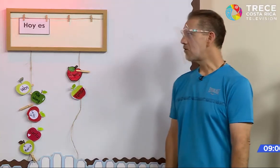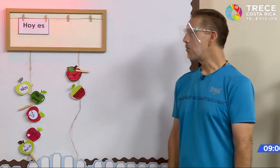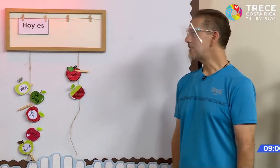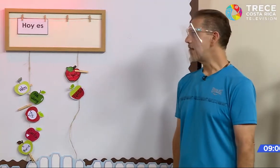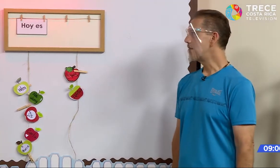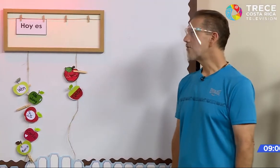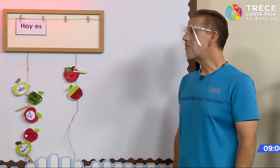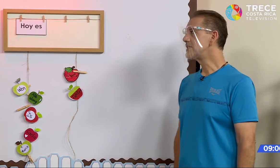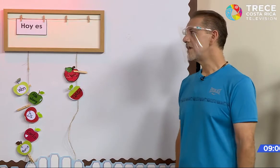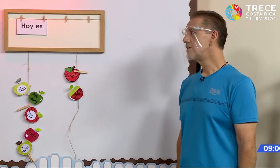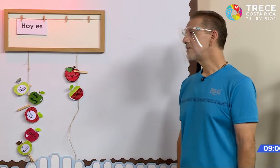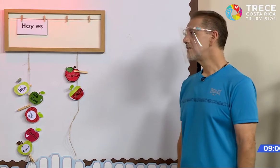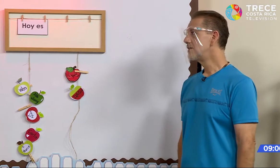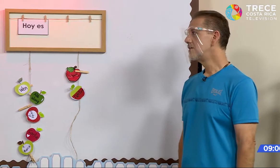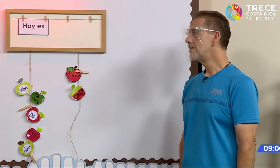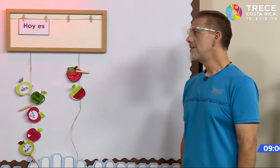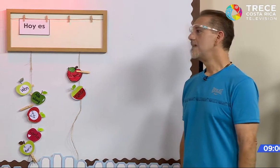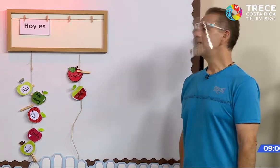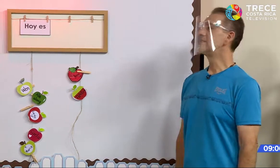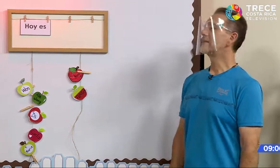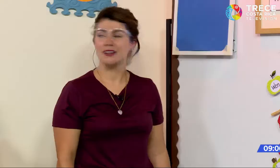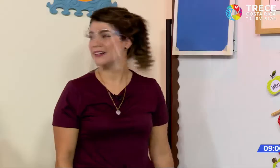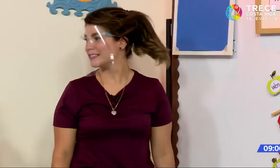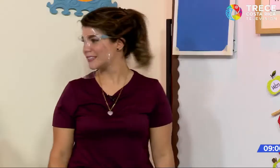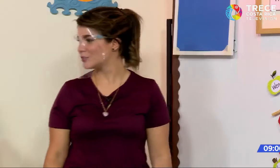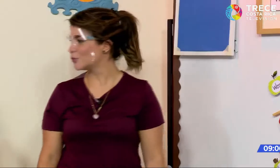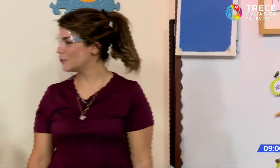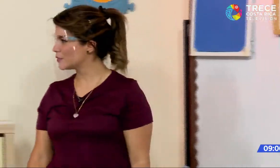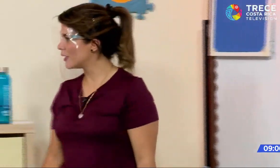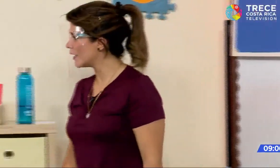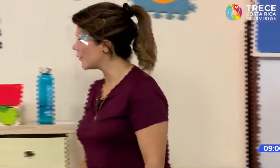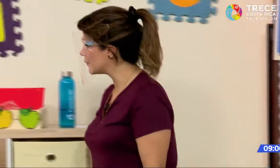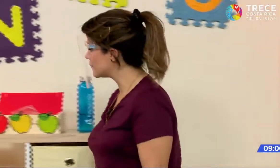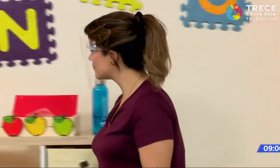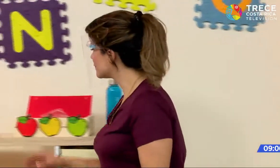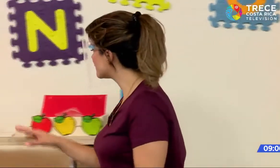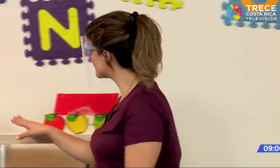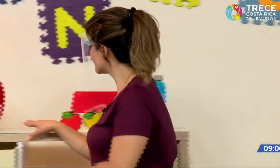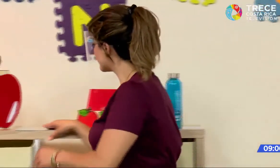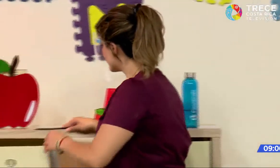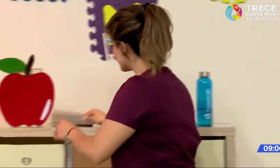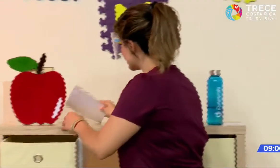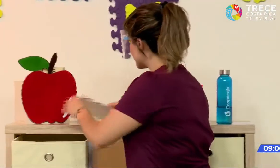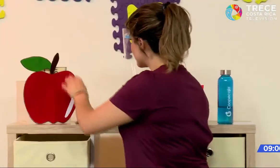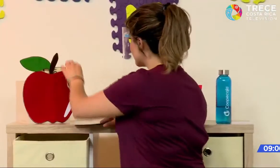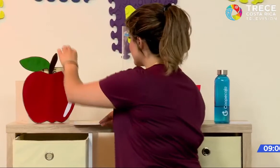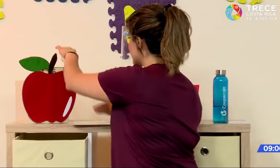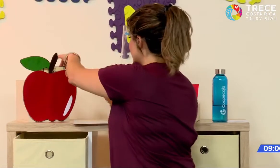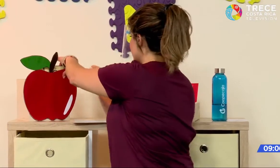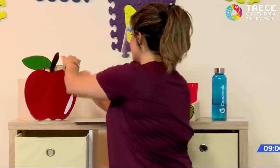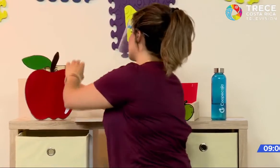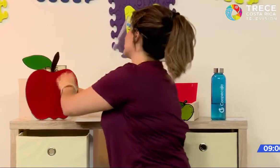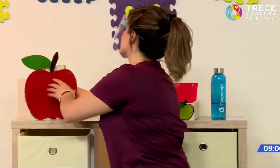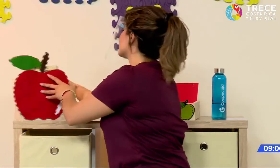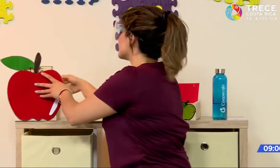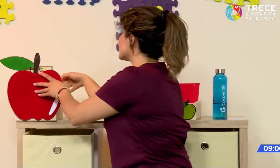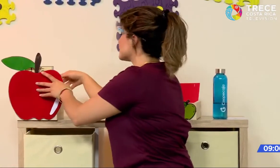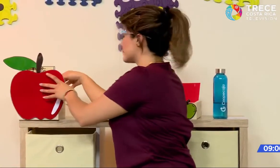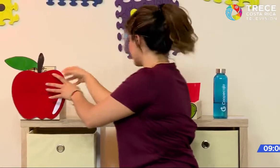a ver cómo está. ¿Cómo está? Soleado. Exactamente. Está entonces súper soleado. Busquemos por ahí, en la de las manzanas o por ahí,